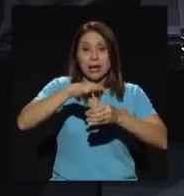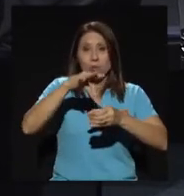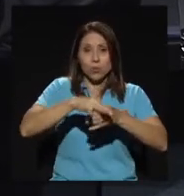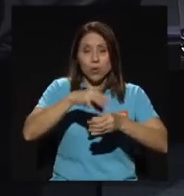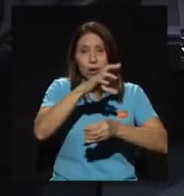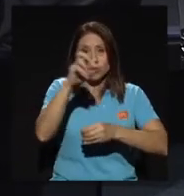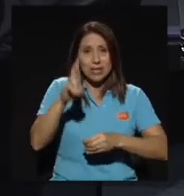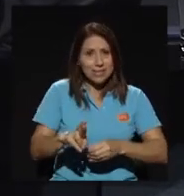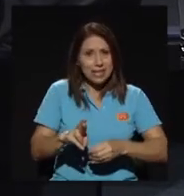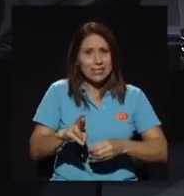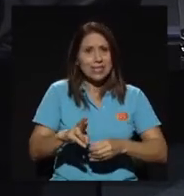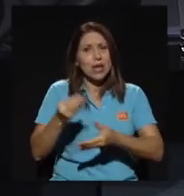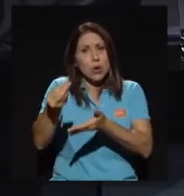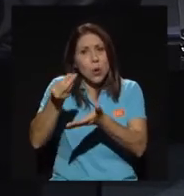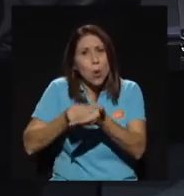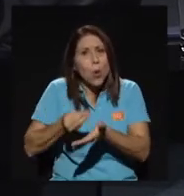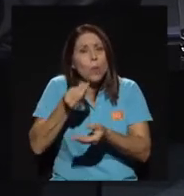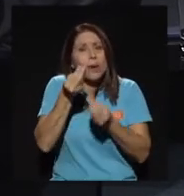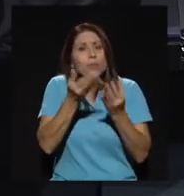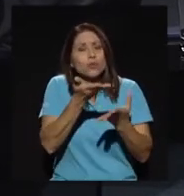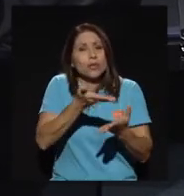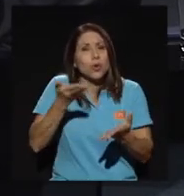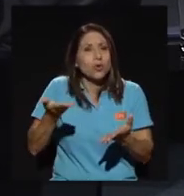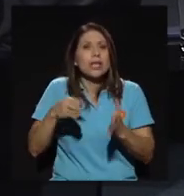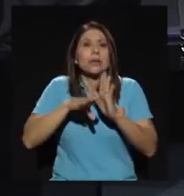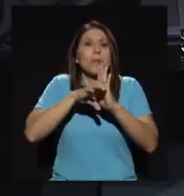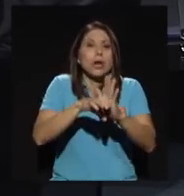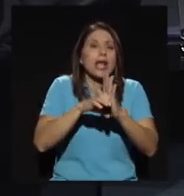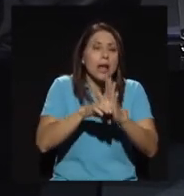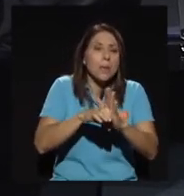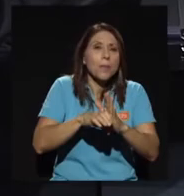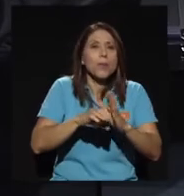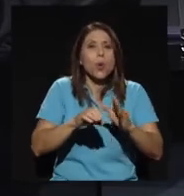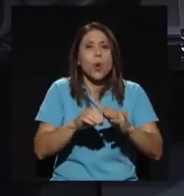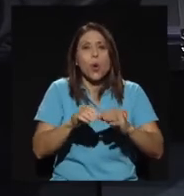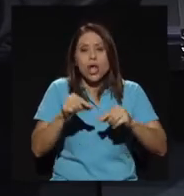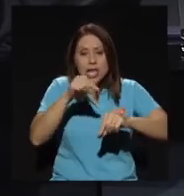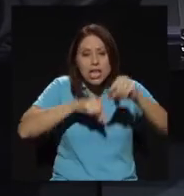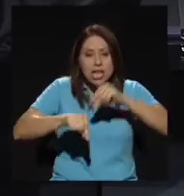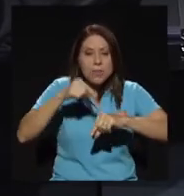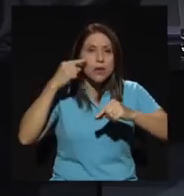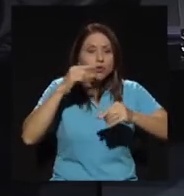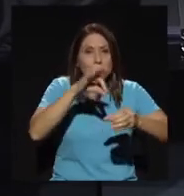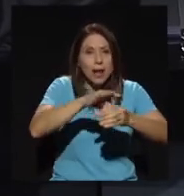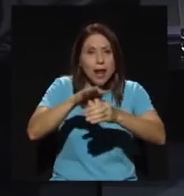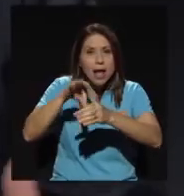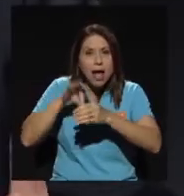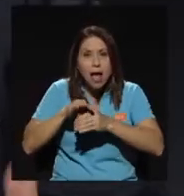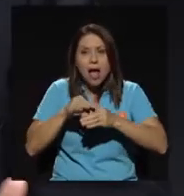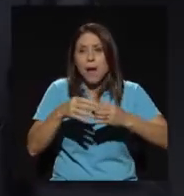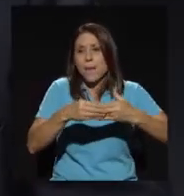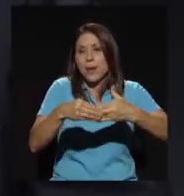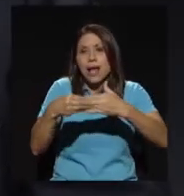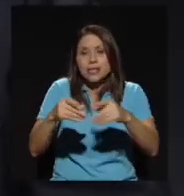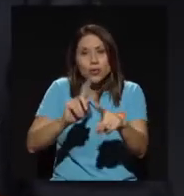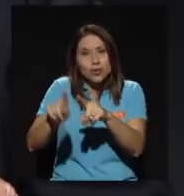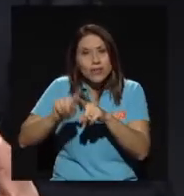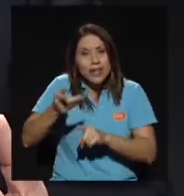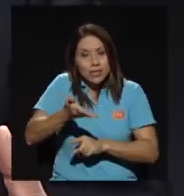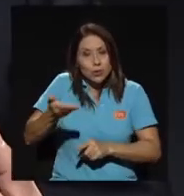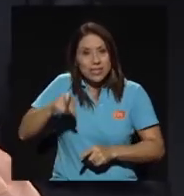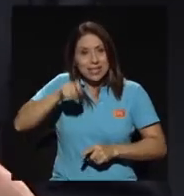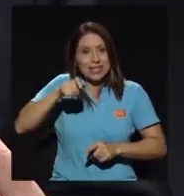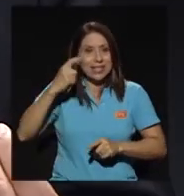agroquímicos materias primas de plástico entonces era importante mejorar la digamos